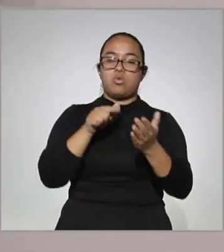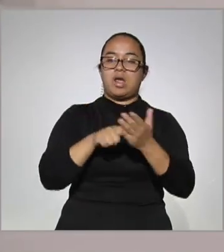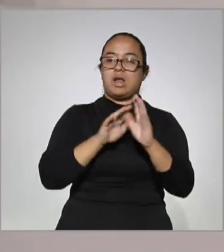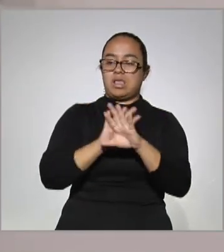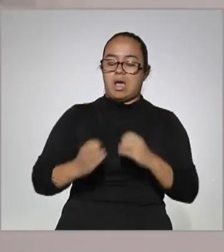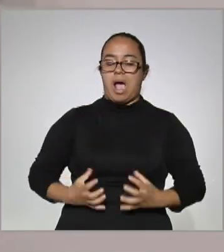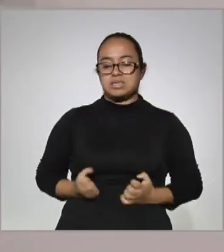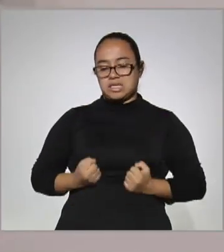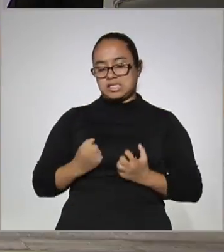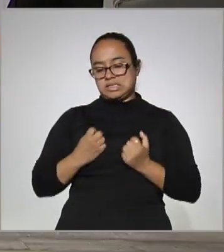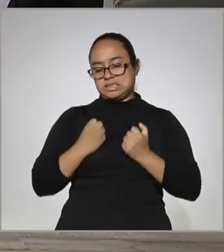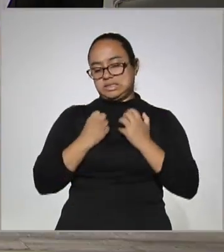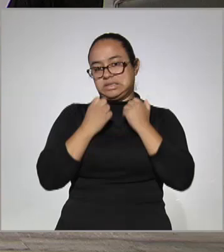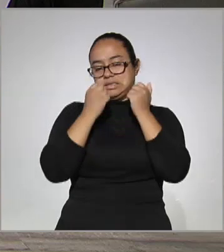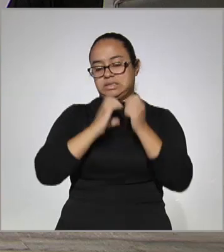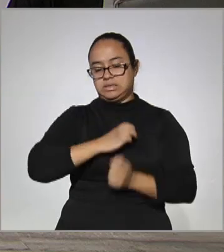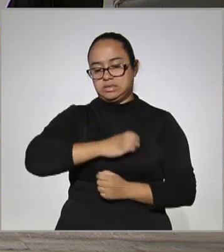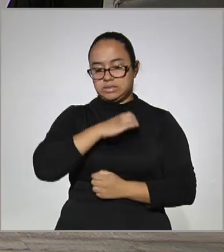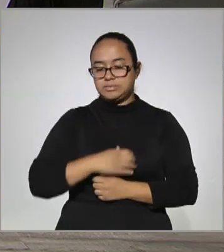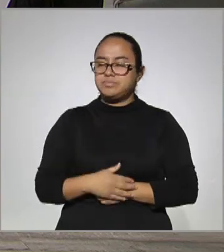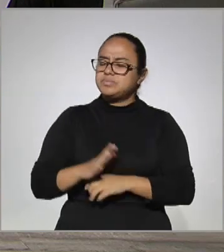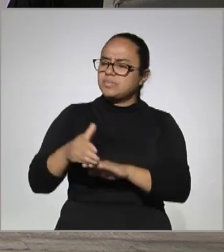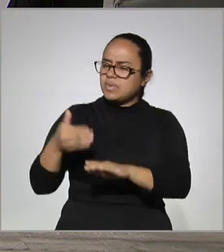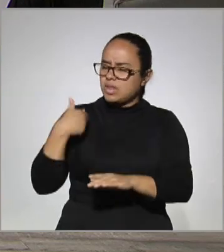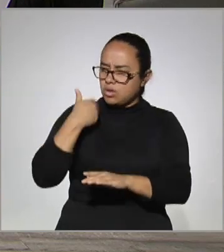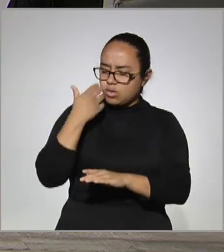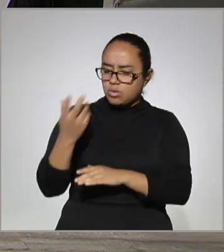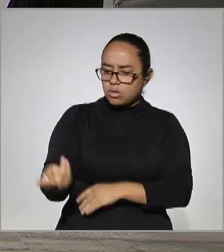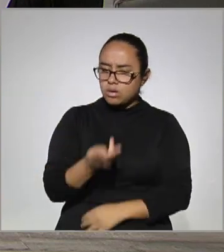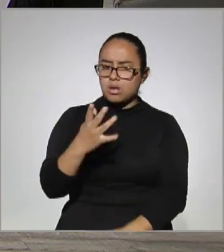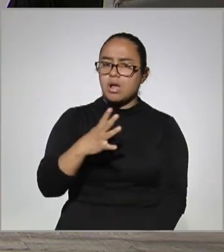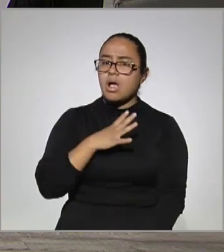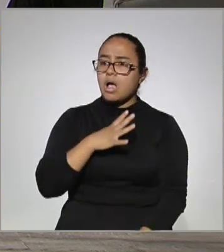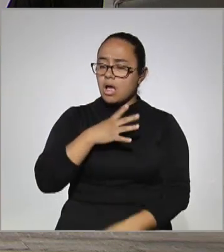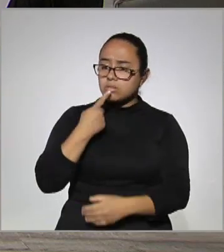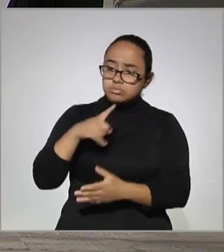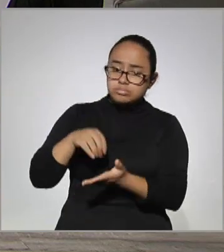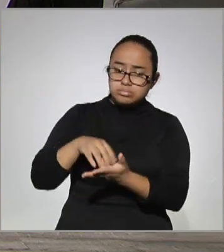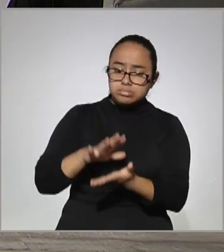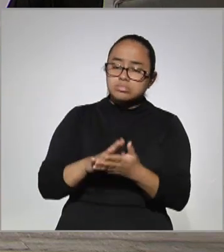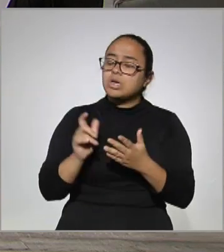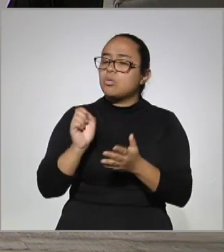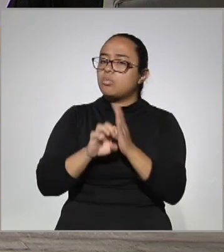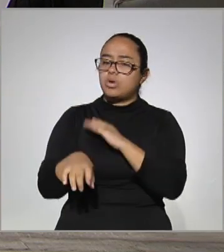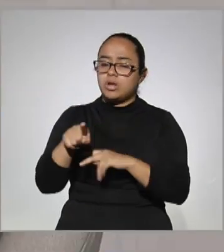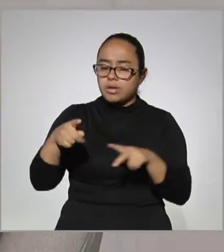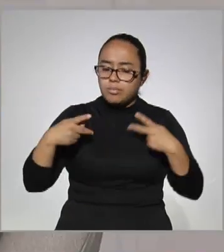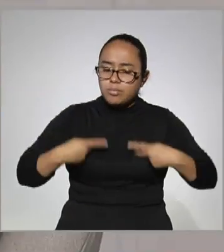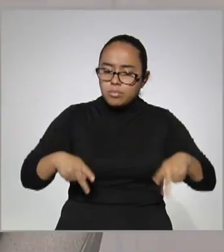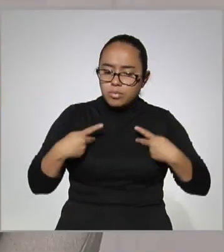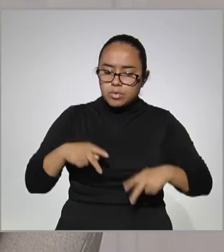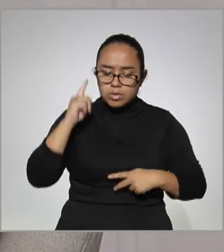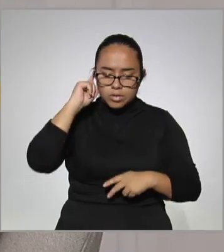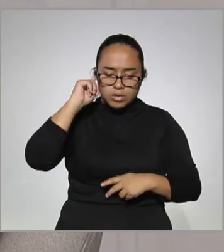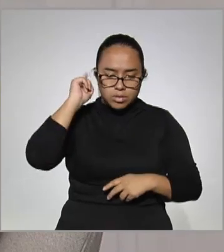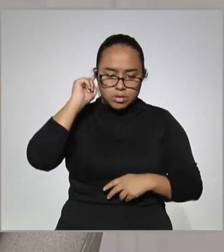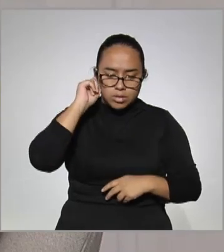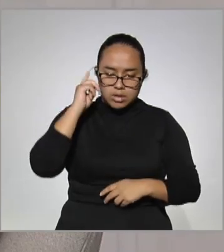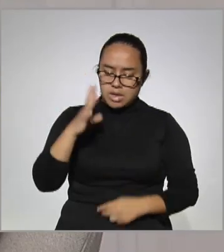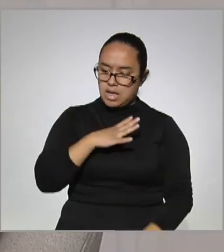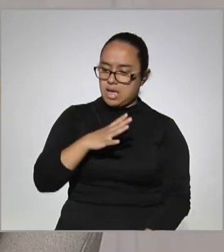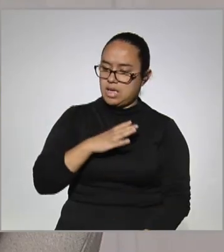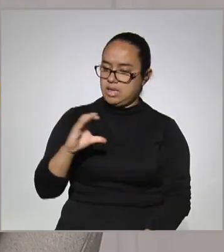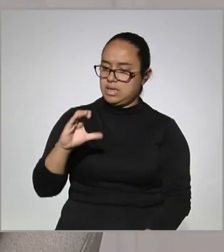quiero preguntar antes de que sigan avanzando, doctores, si tenemos algún reporte de qué hay de las personas que tienen cérvix